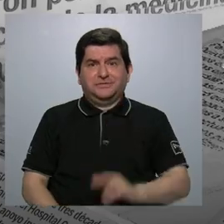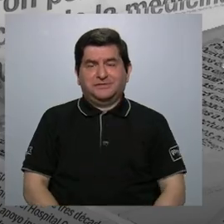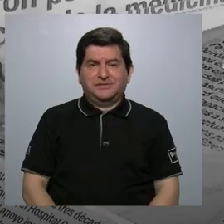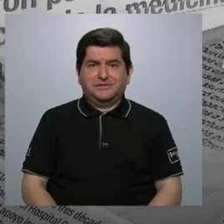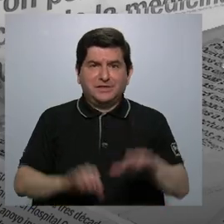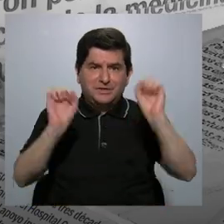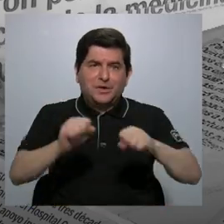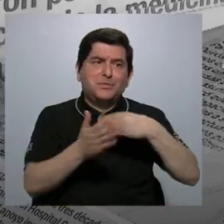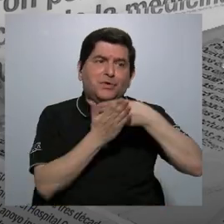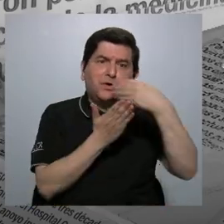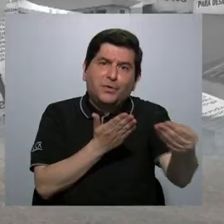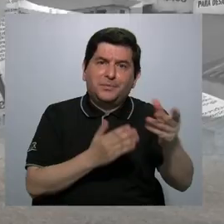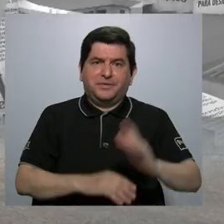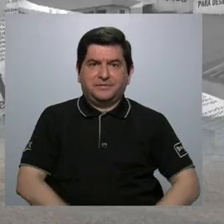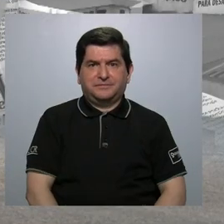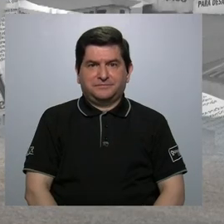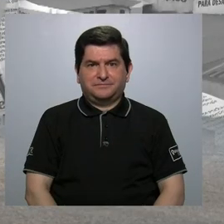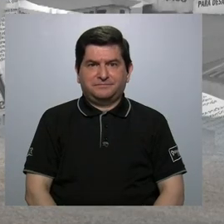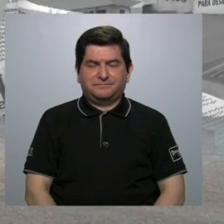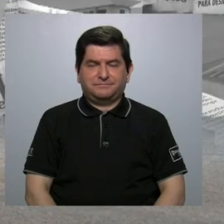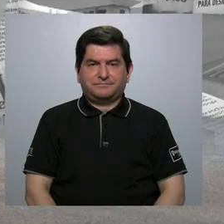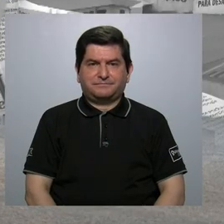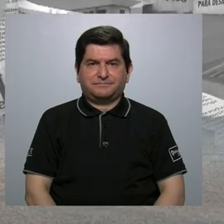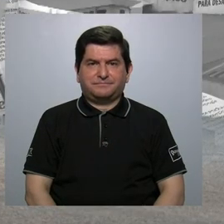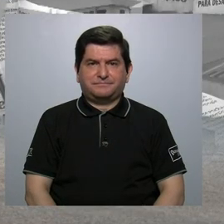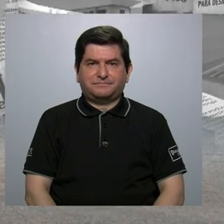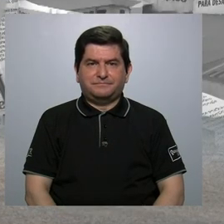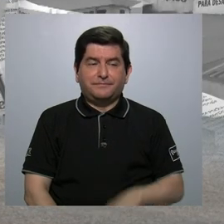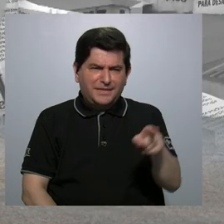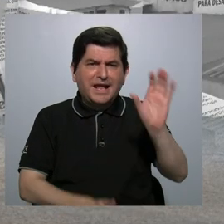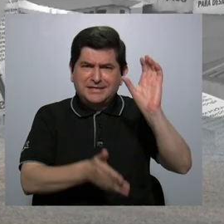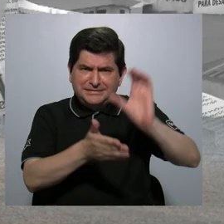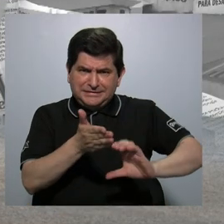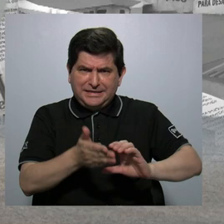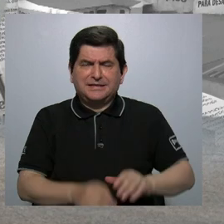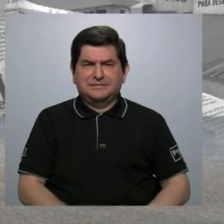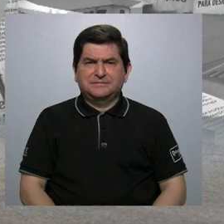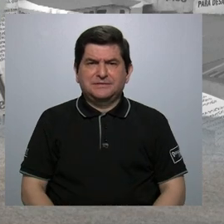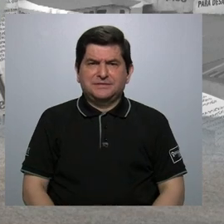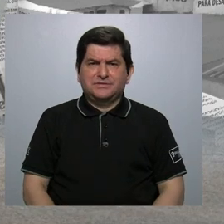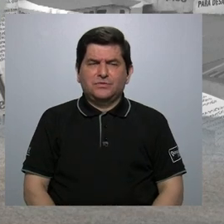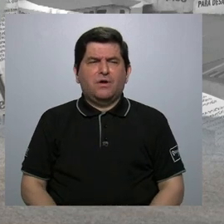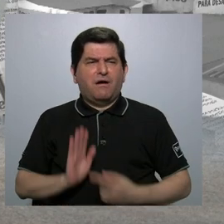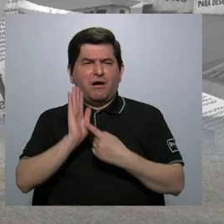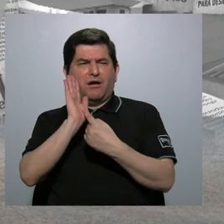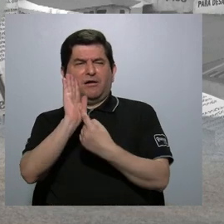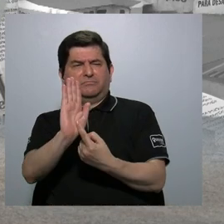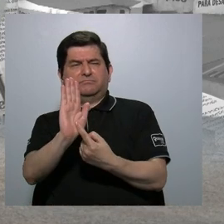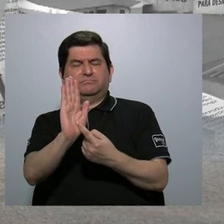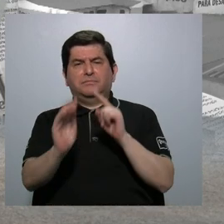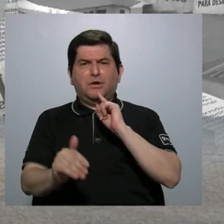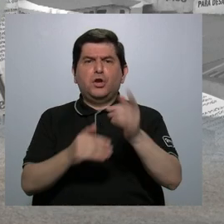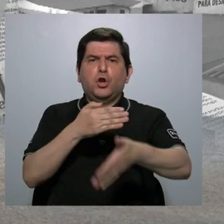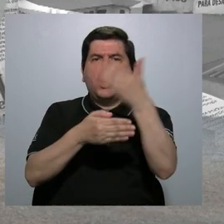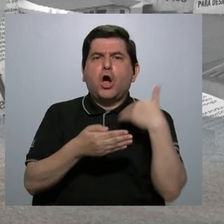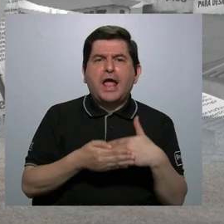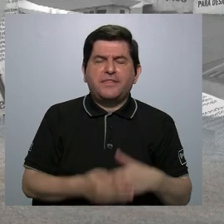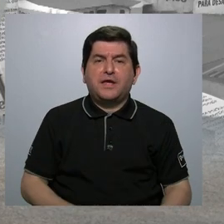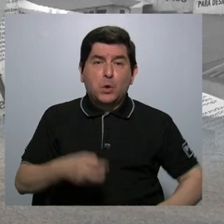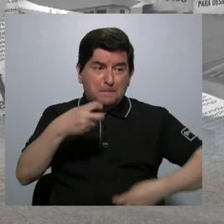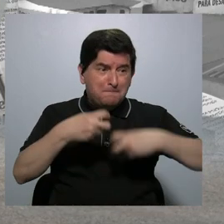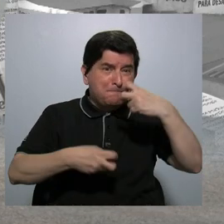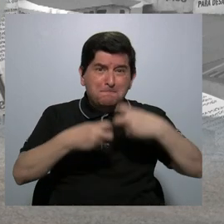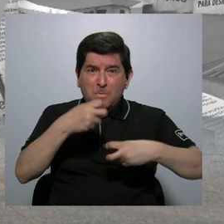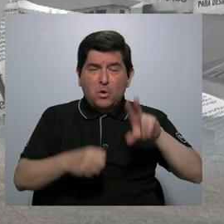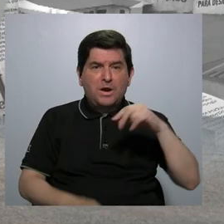de adquirirlas. Entonces, este capítulo, bueno, nos viene a reflejar efectivamente lo que usted dice, es que la